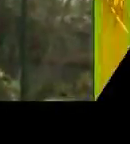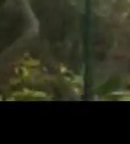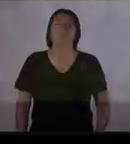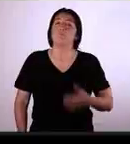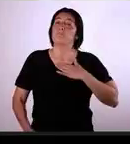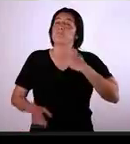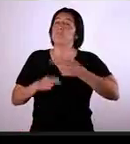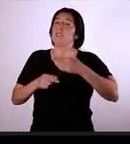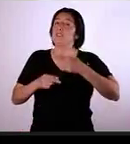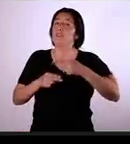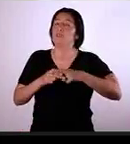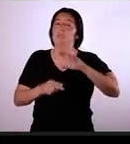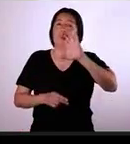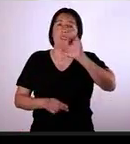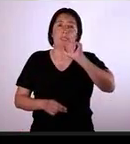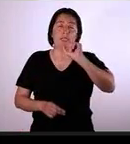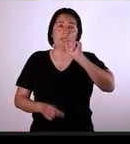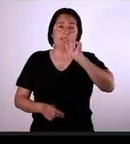Mi nombre es